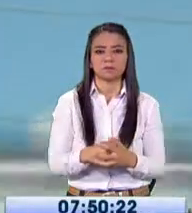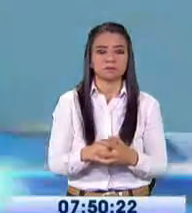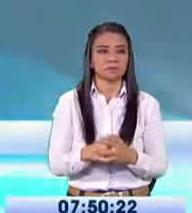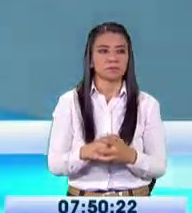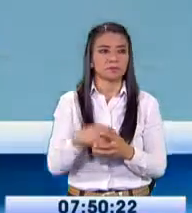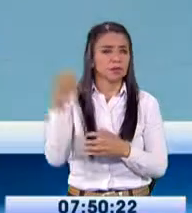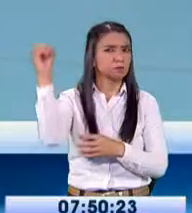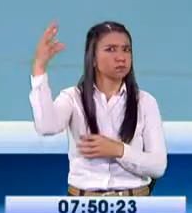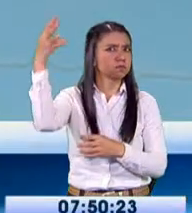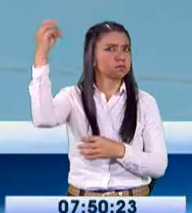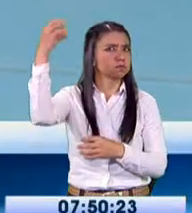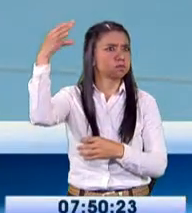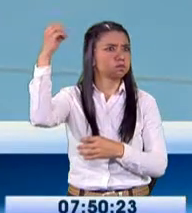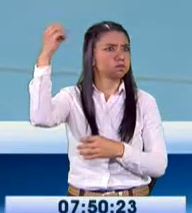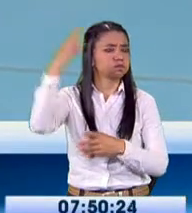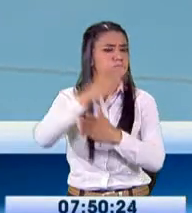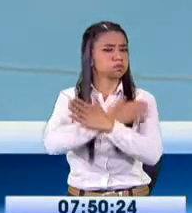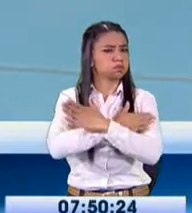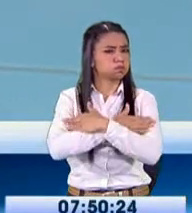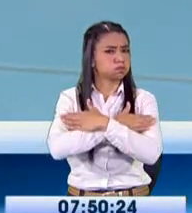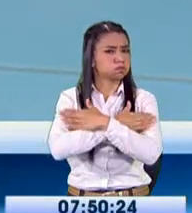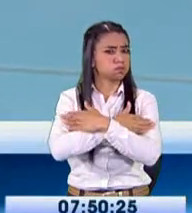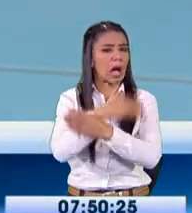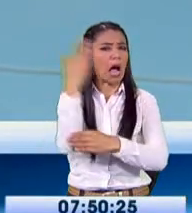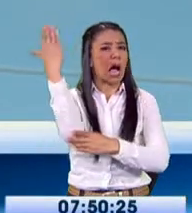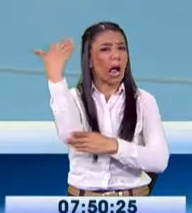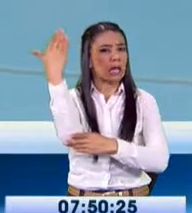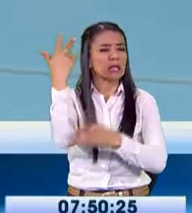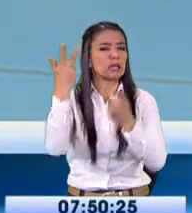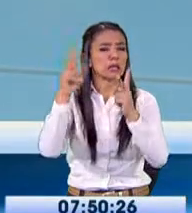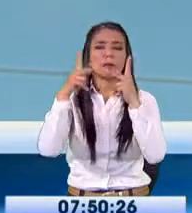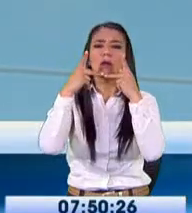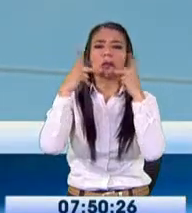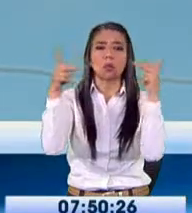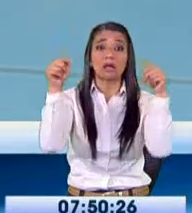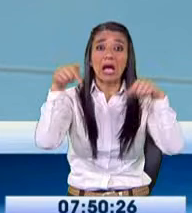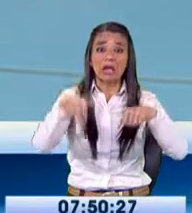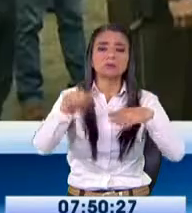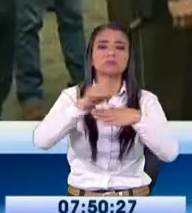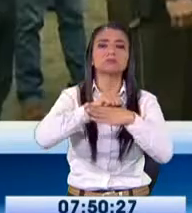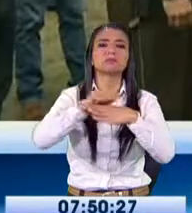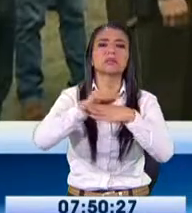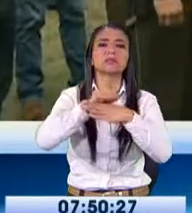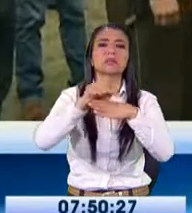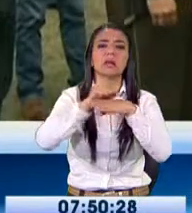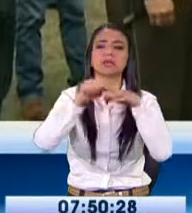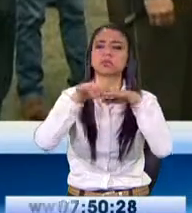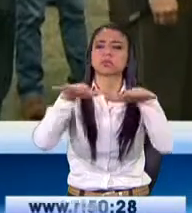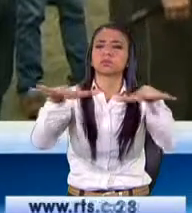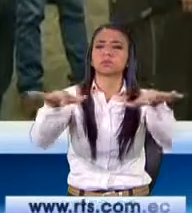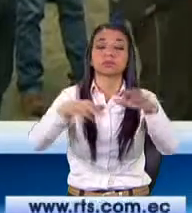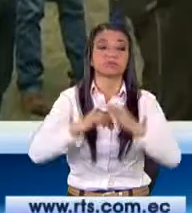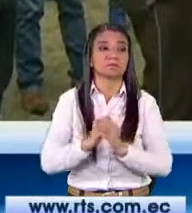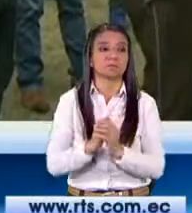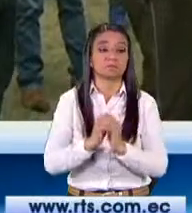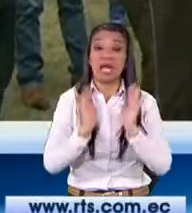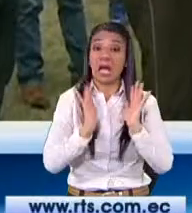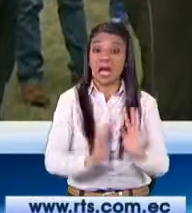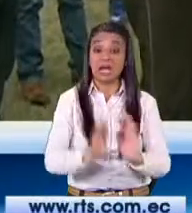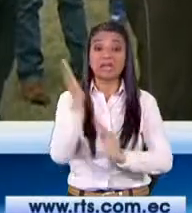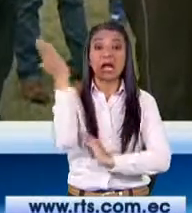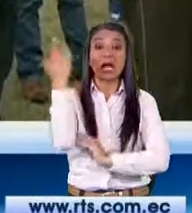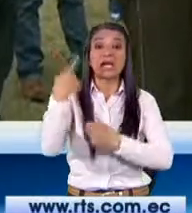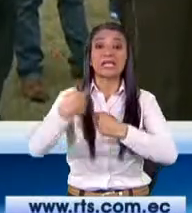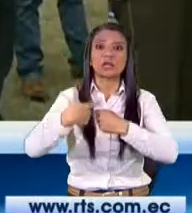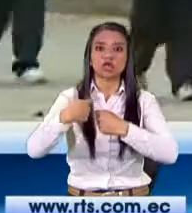alcalde, autoridades y público en general. Este es un simulacro simultáneo. Así, con la autorización del alcalde de